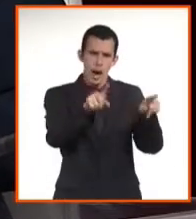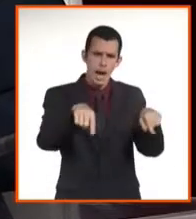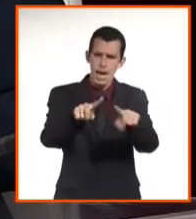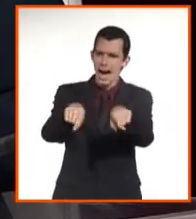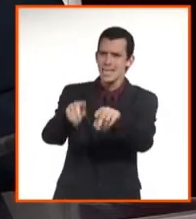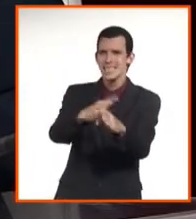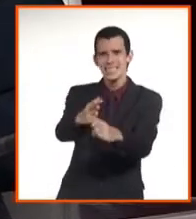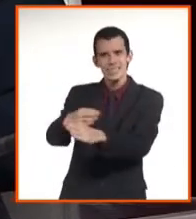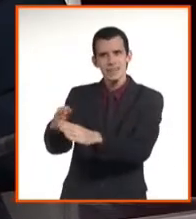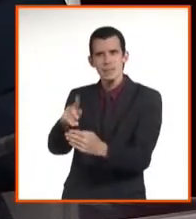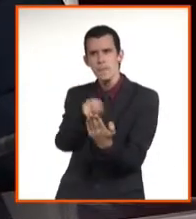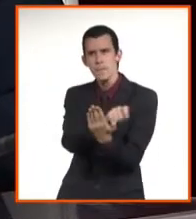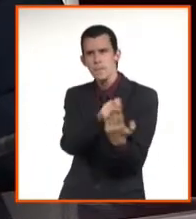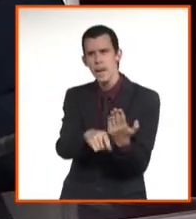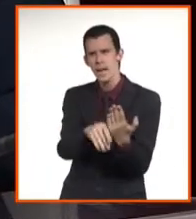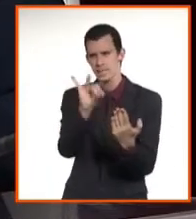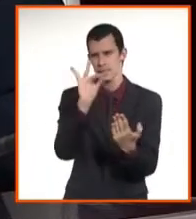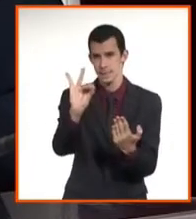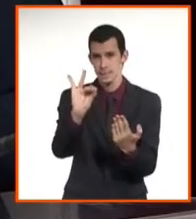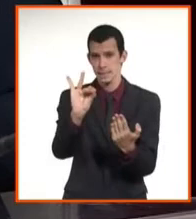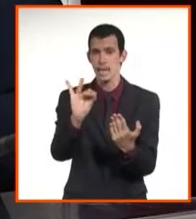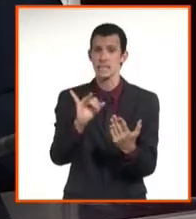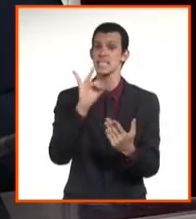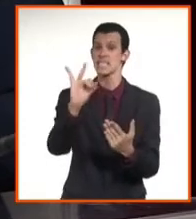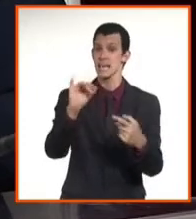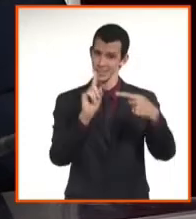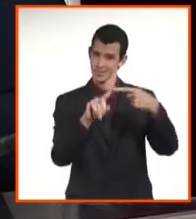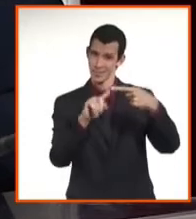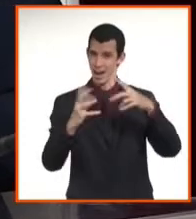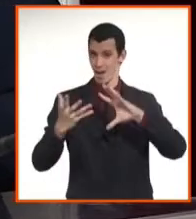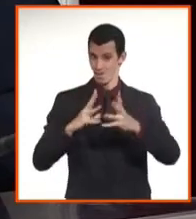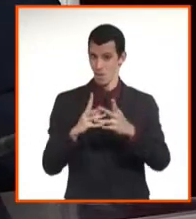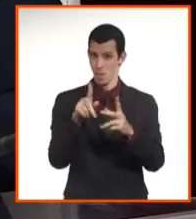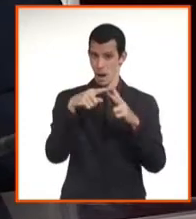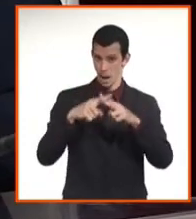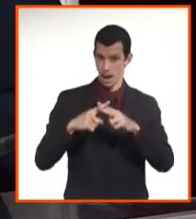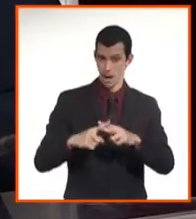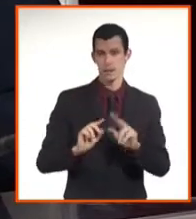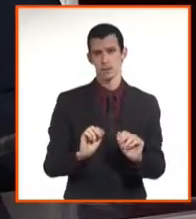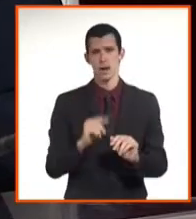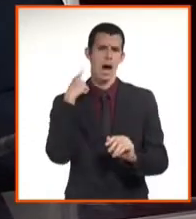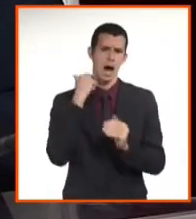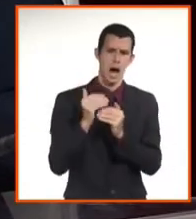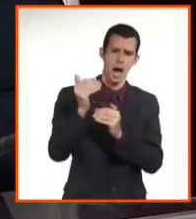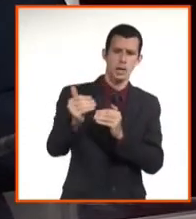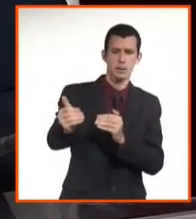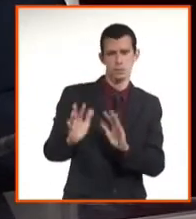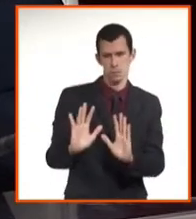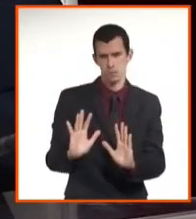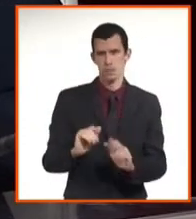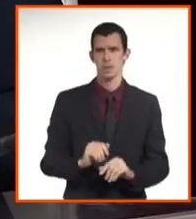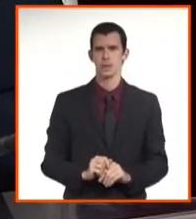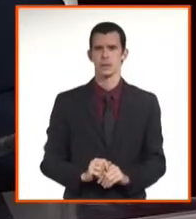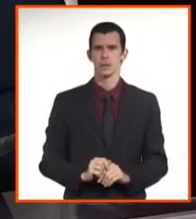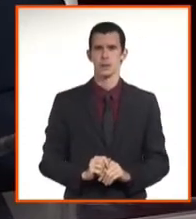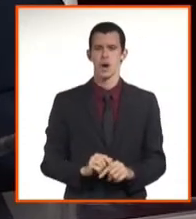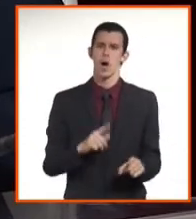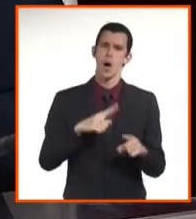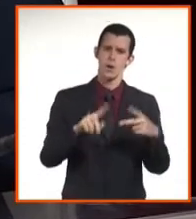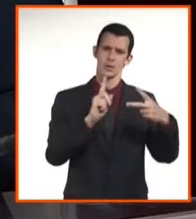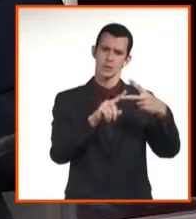7 mantenimientos ligeros en lo que queda de año. Ahí está, y parciales también, entre ligeros y parciales, están mantenimientos a